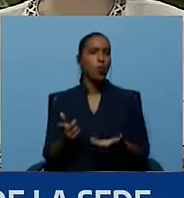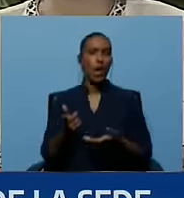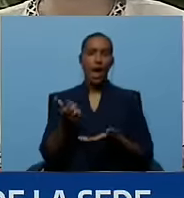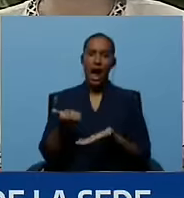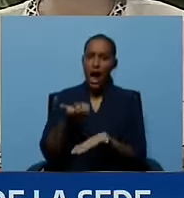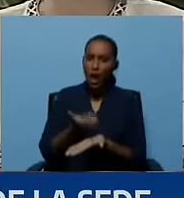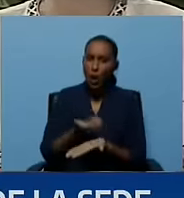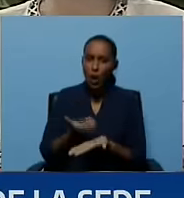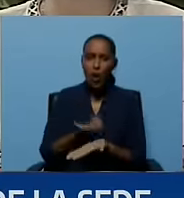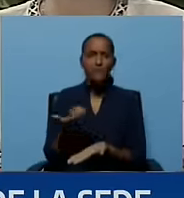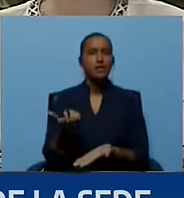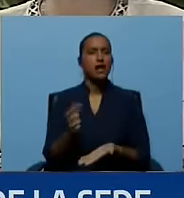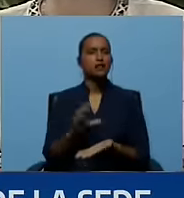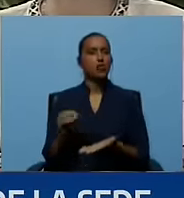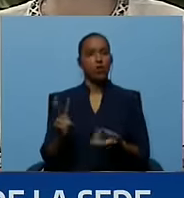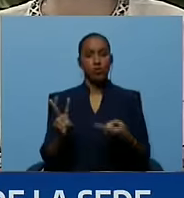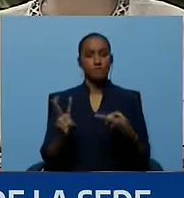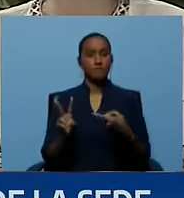el empuje de